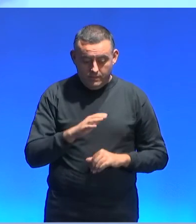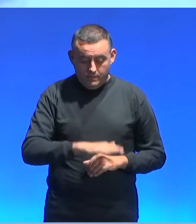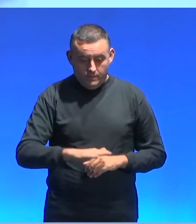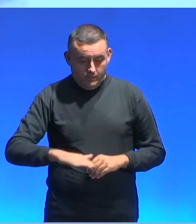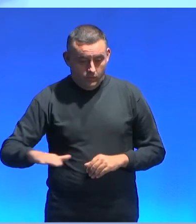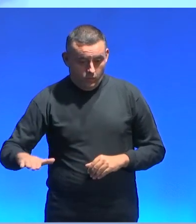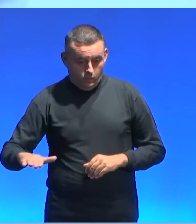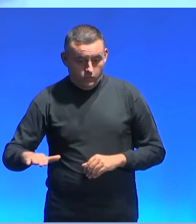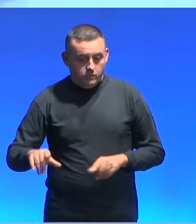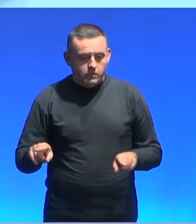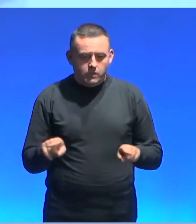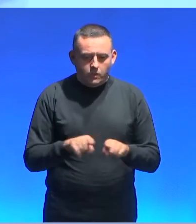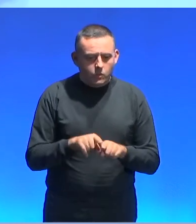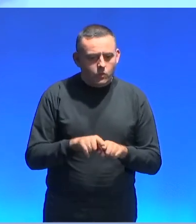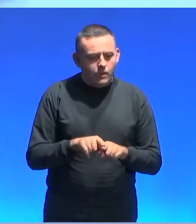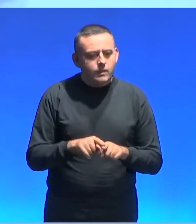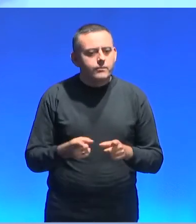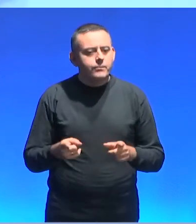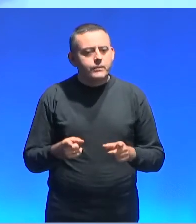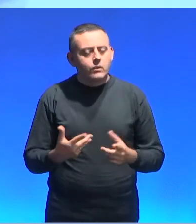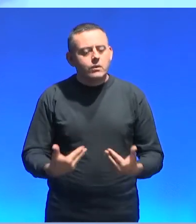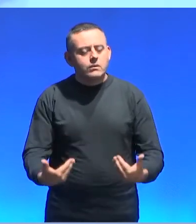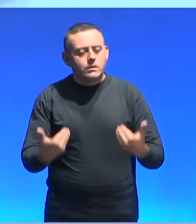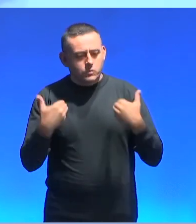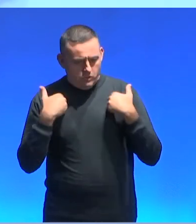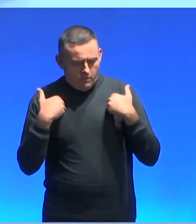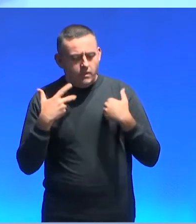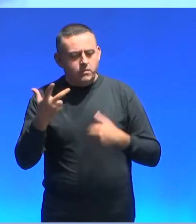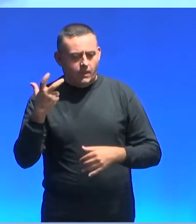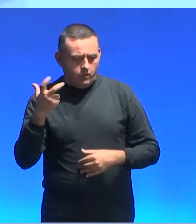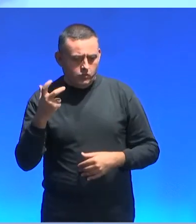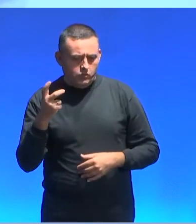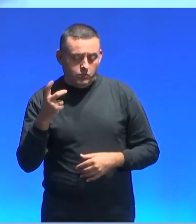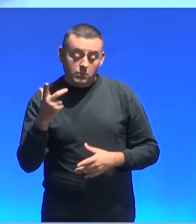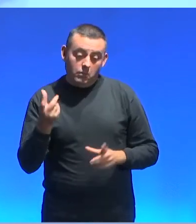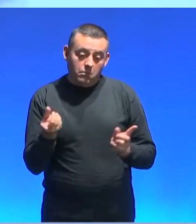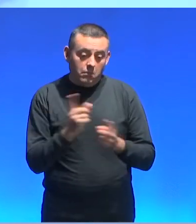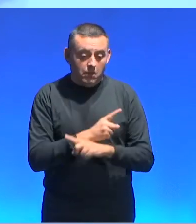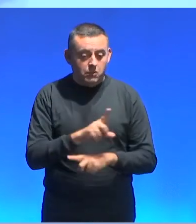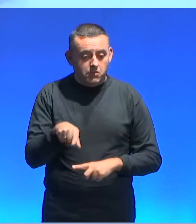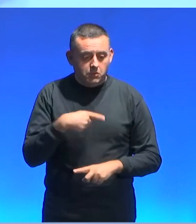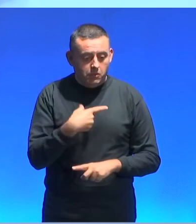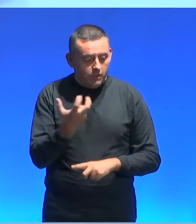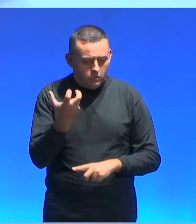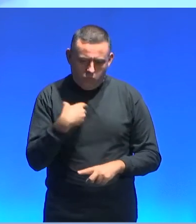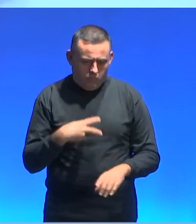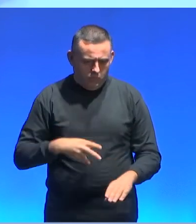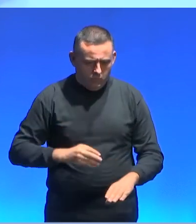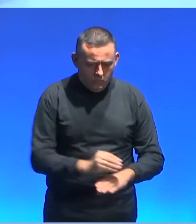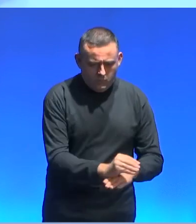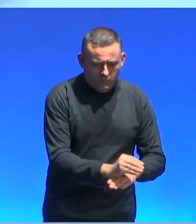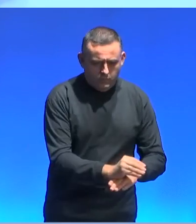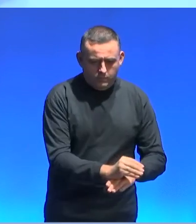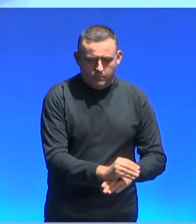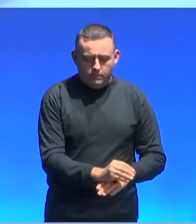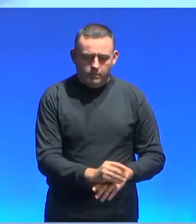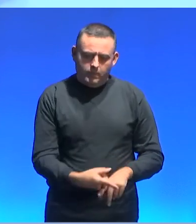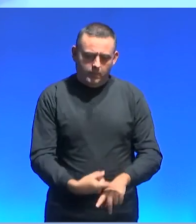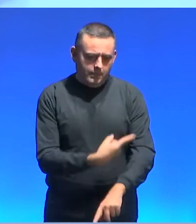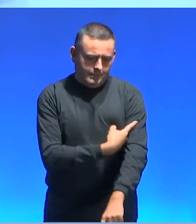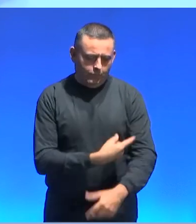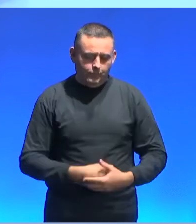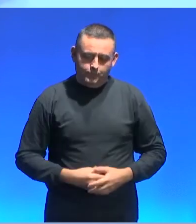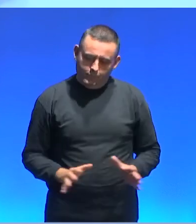sujetos de derecho, no objetos de protección, pero los protegemos de una manera exagerada. Bueno, yo creo que ha